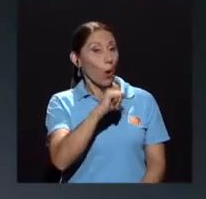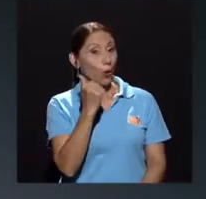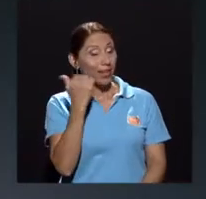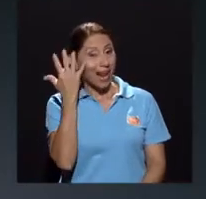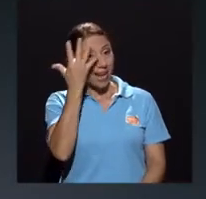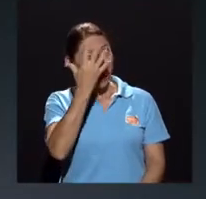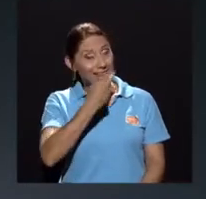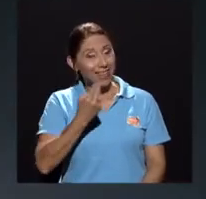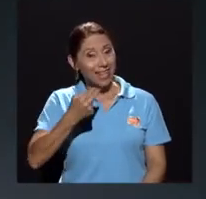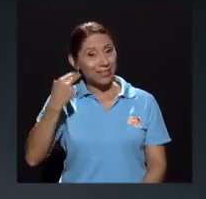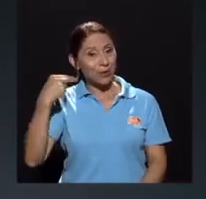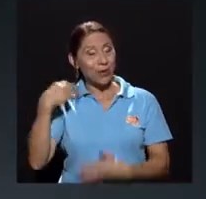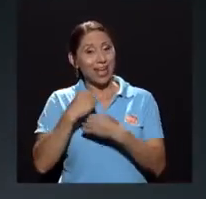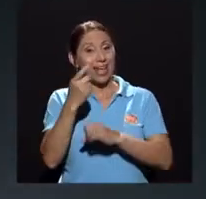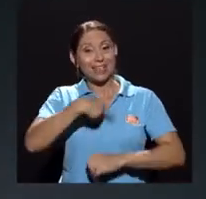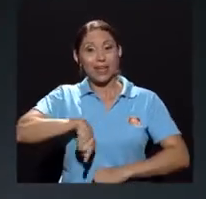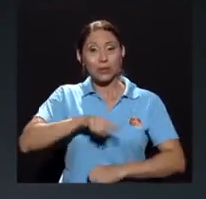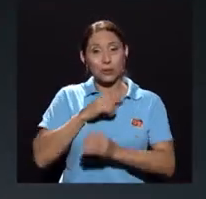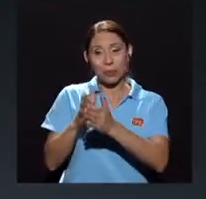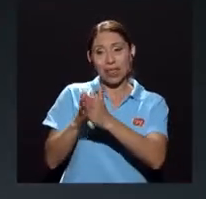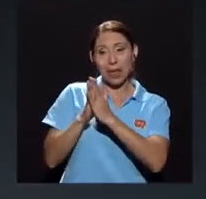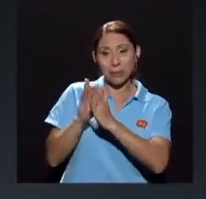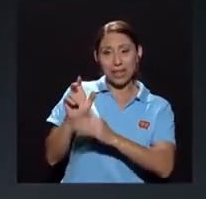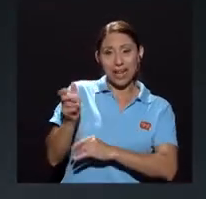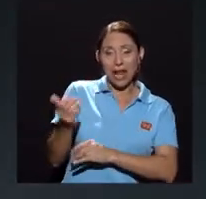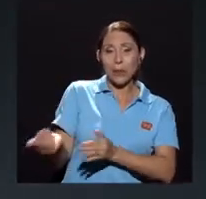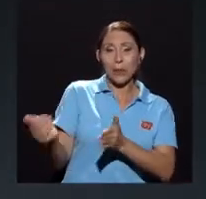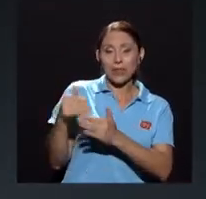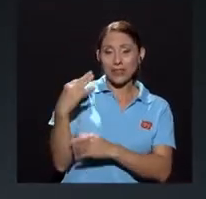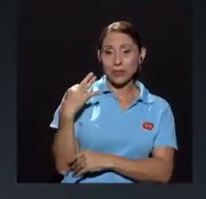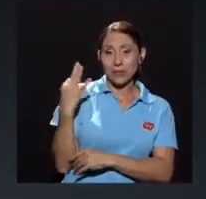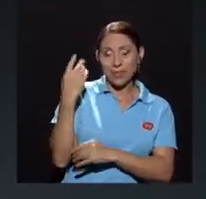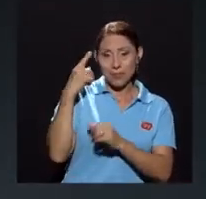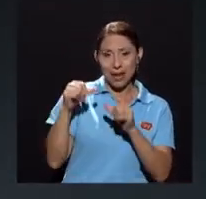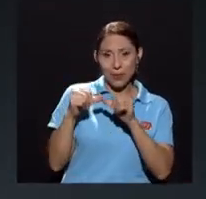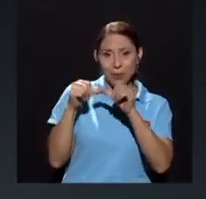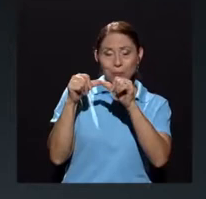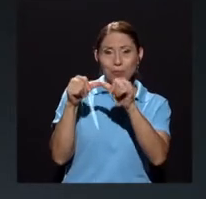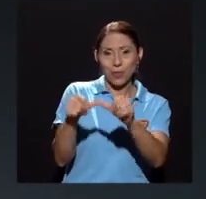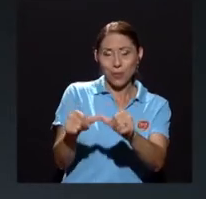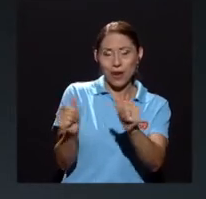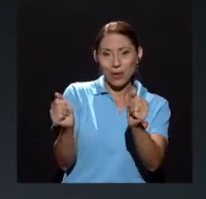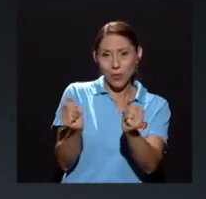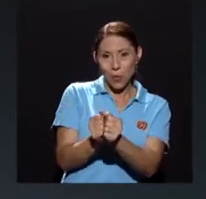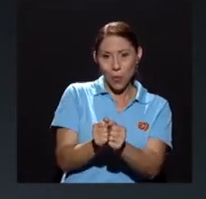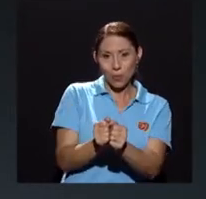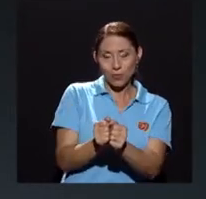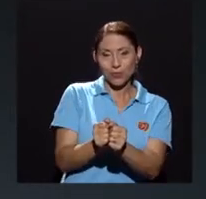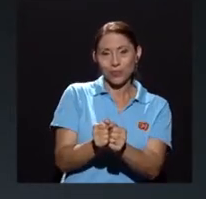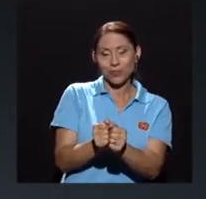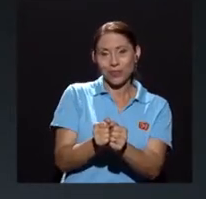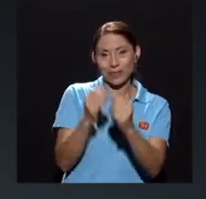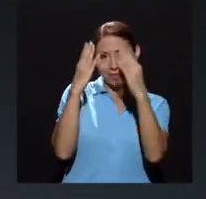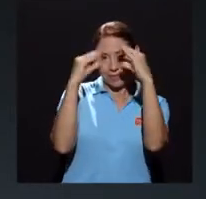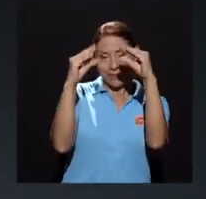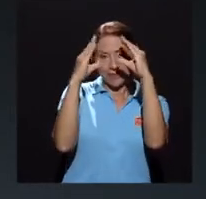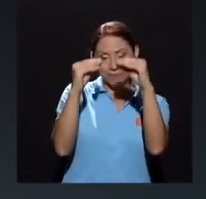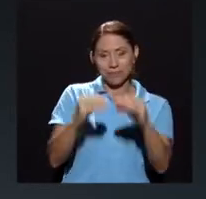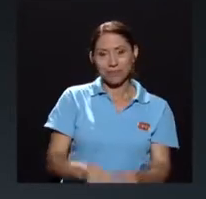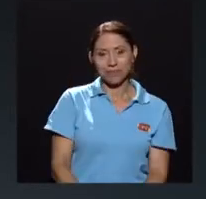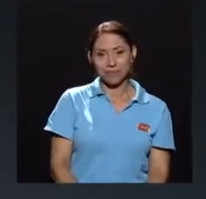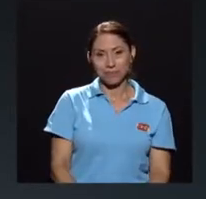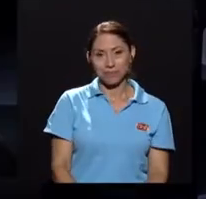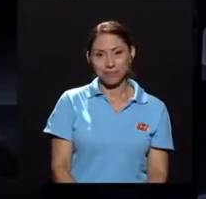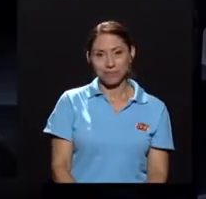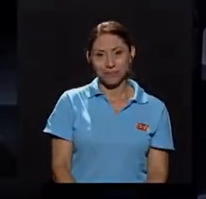llevó a pedirle al canal que pronto nos vuelva a invitar a continuar con el siguiente segmento regresamos